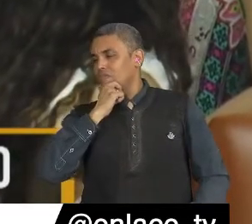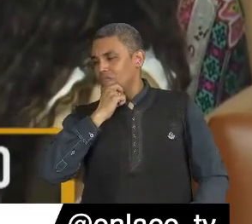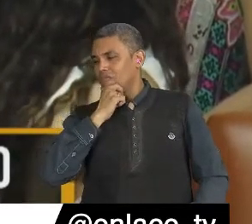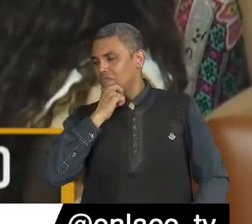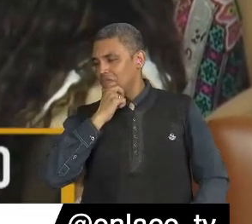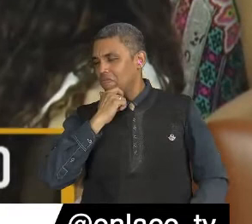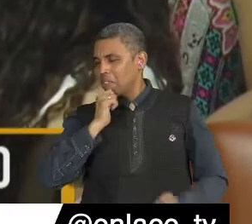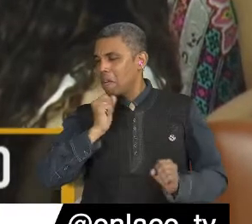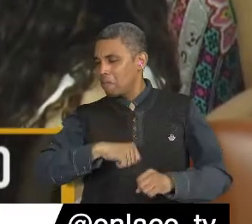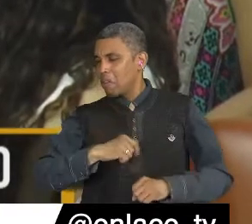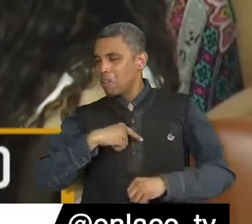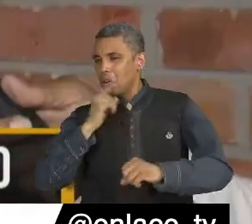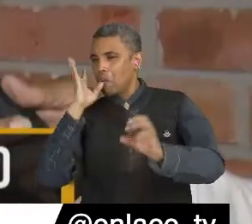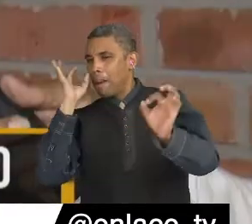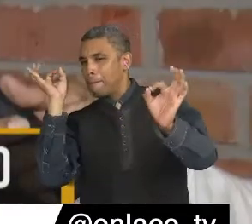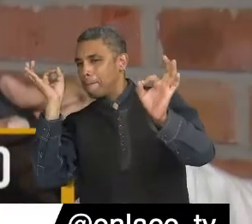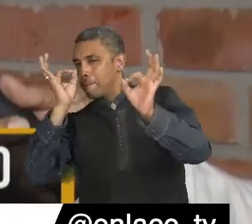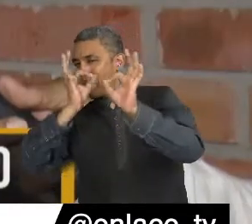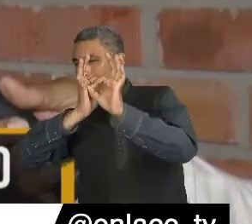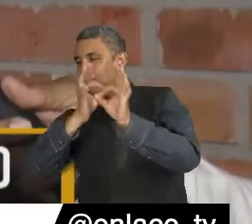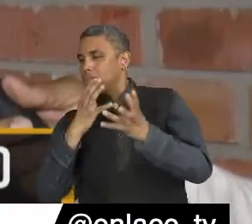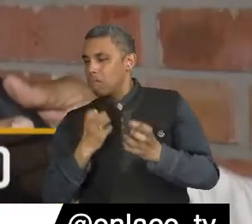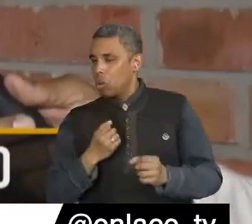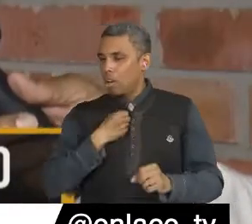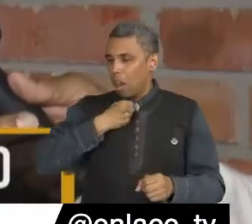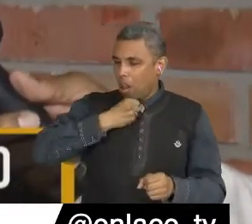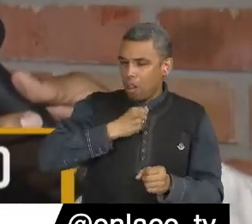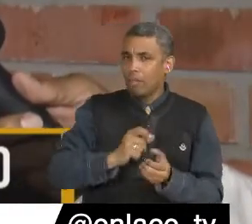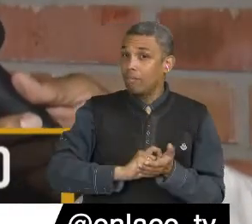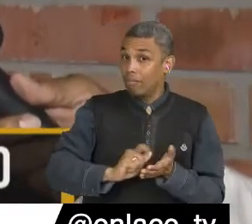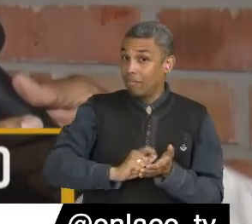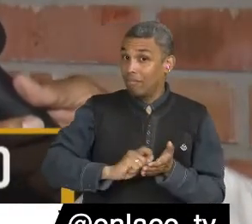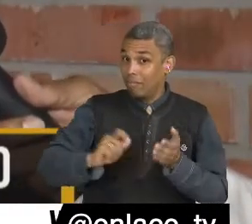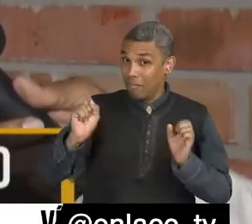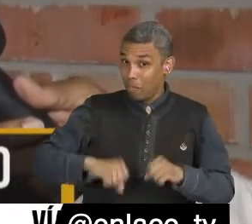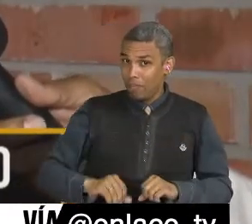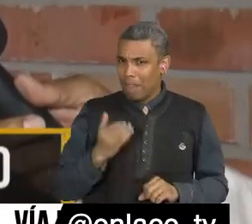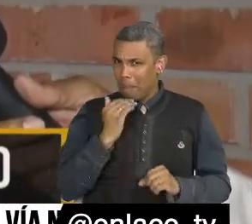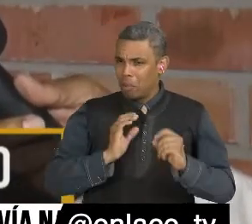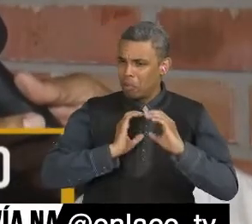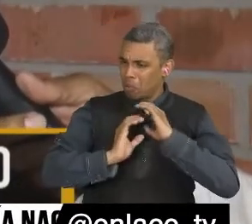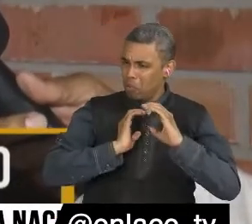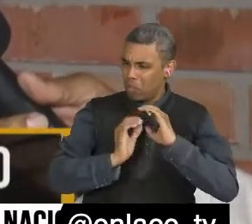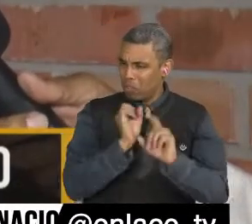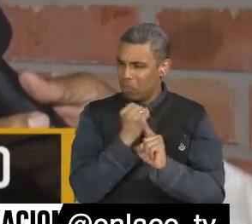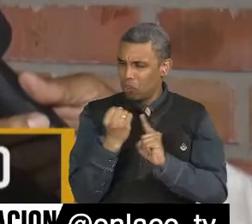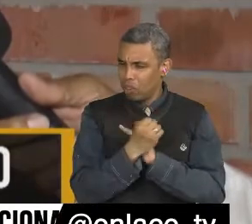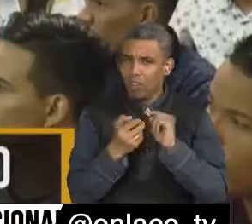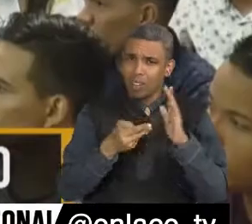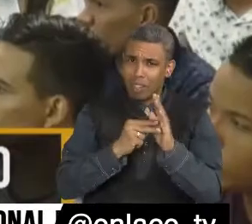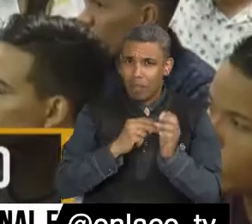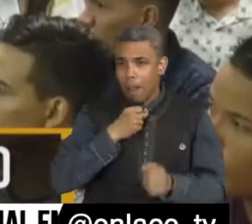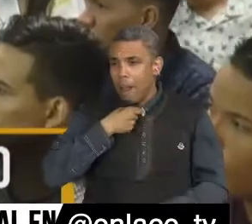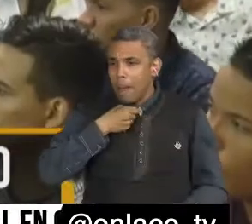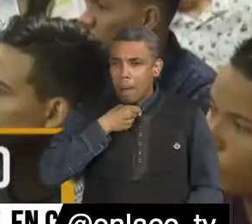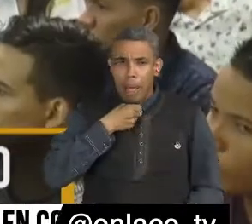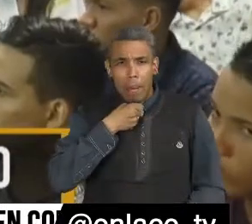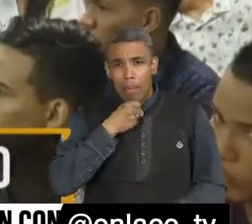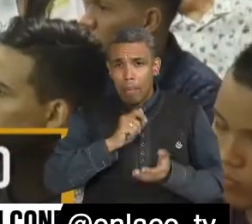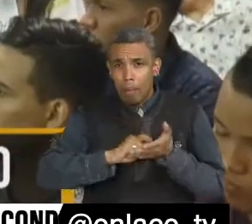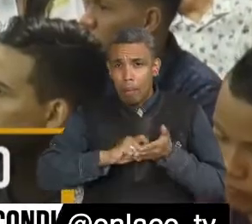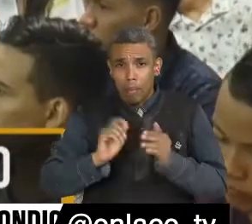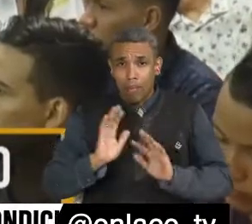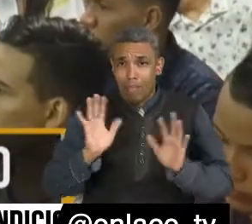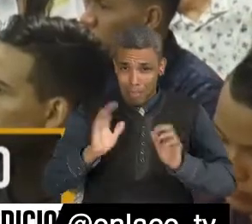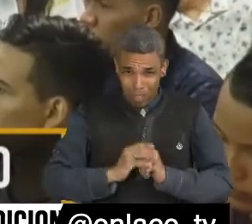pueden enfocarse posteriormente en su ejercicio profesional, porque la comunicación no consiste solamente en ejercer el periodismo,